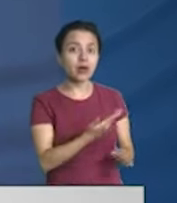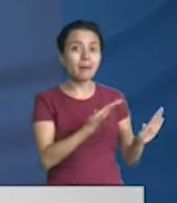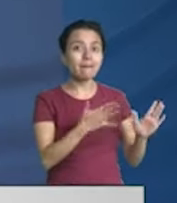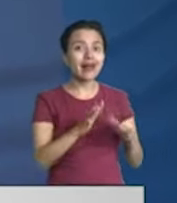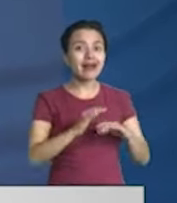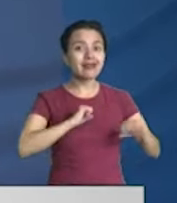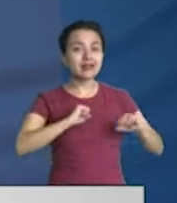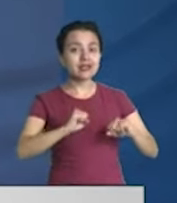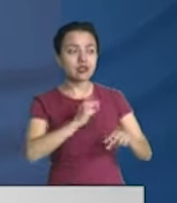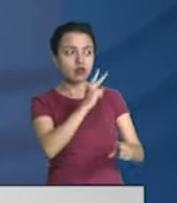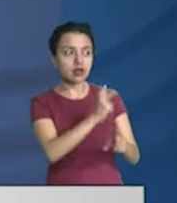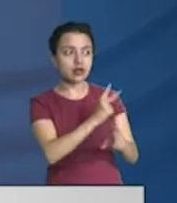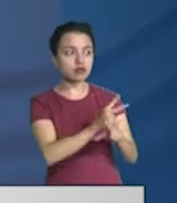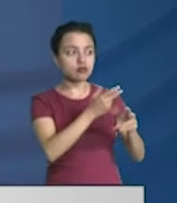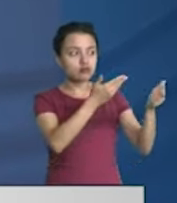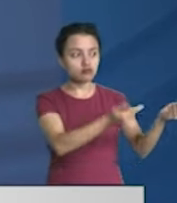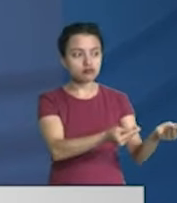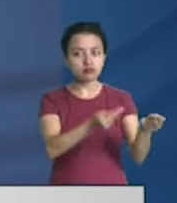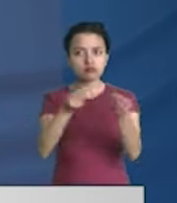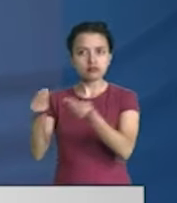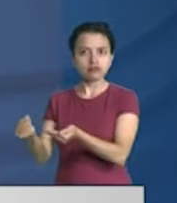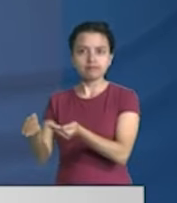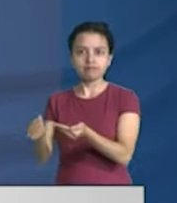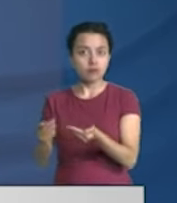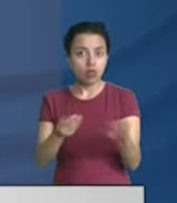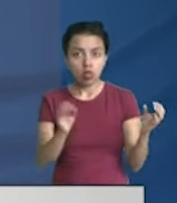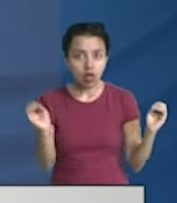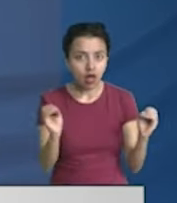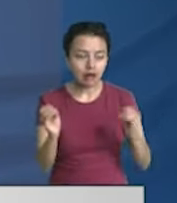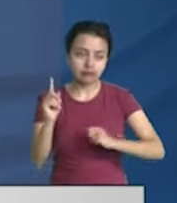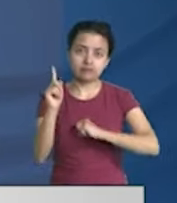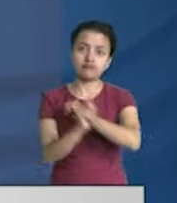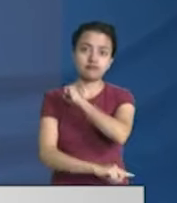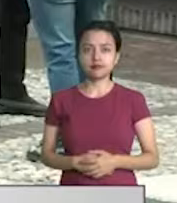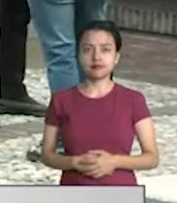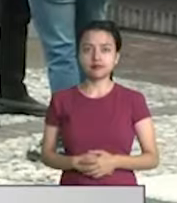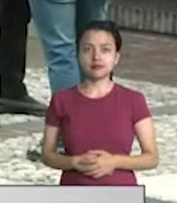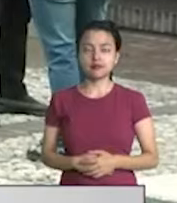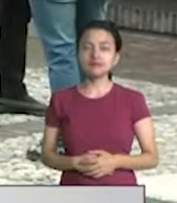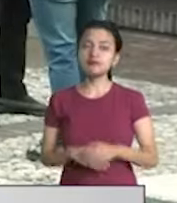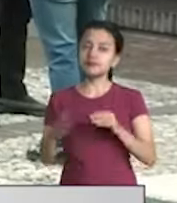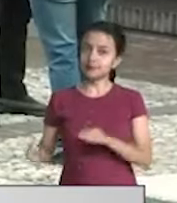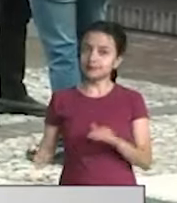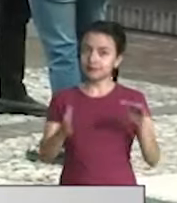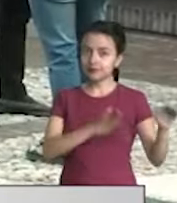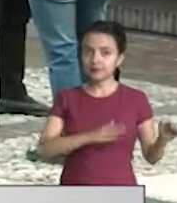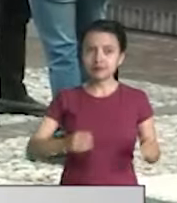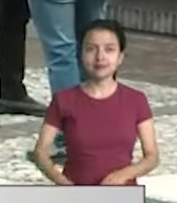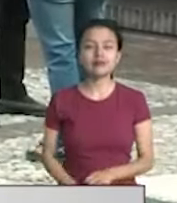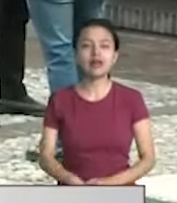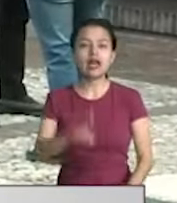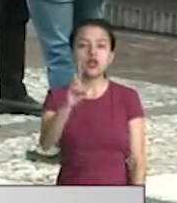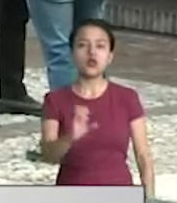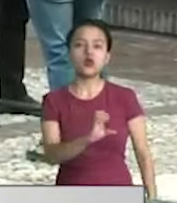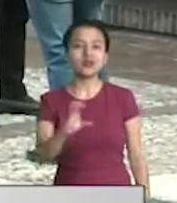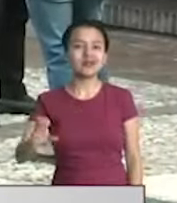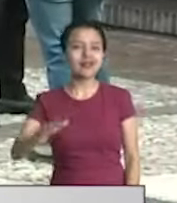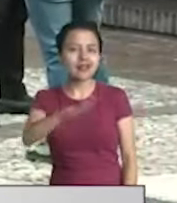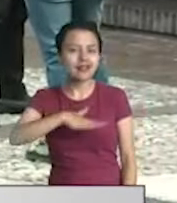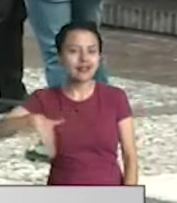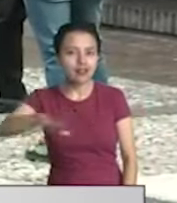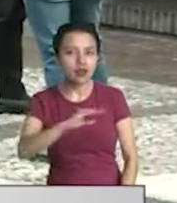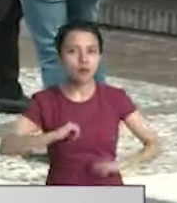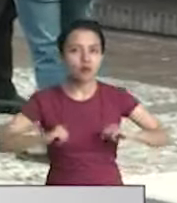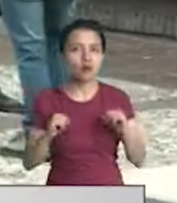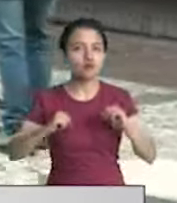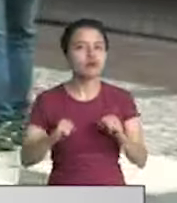dispuso de un arquitecto y un ingeniero para evaluar los daños a las casas vecinas. Nos trasladamos al suroccidente de la capital de la República,